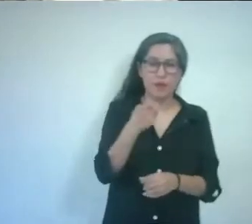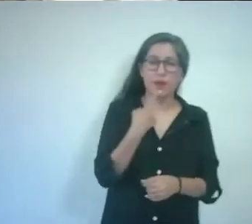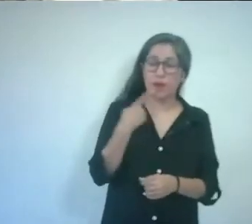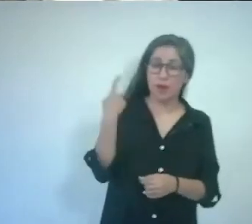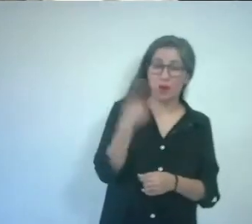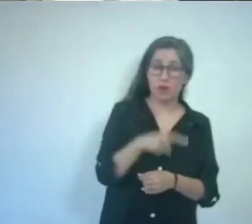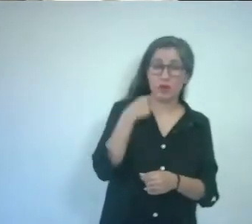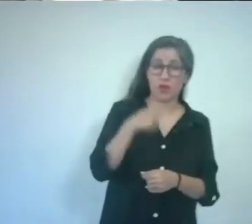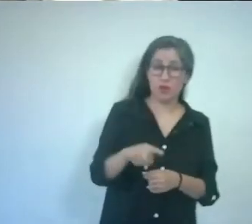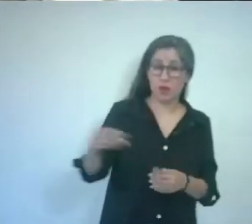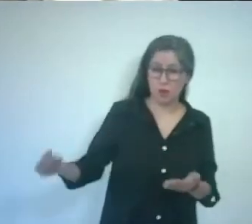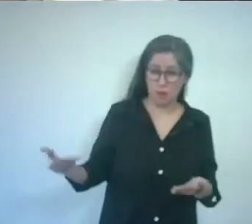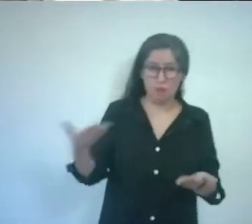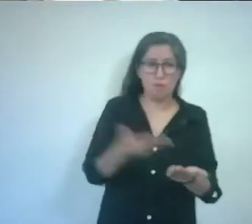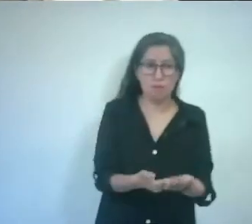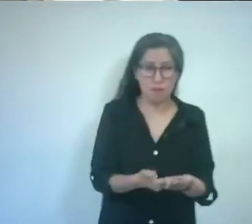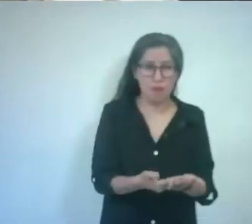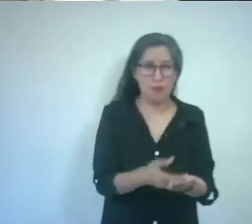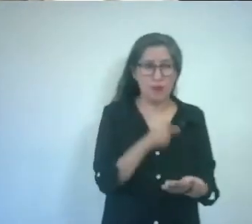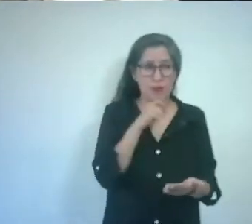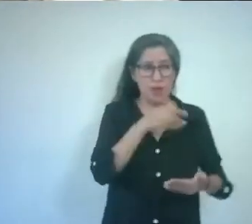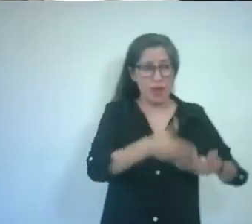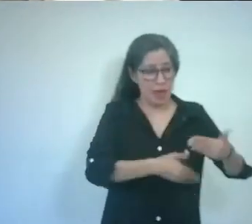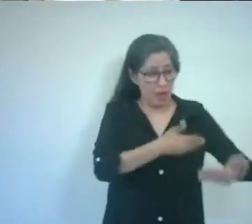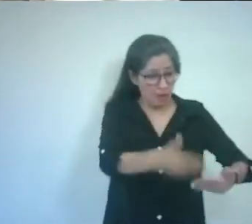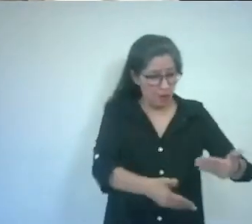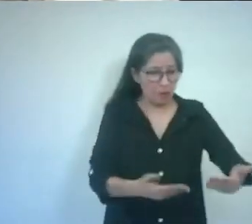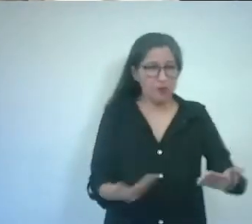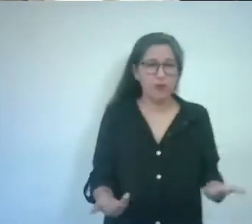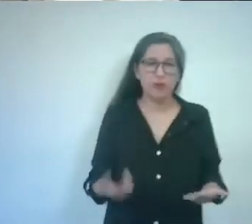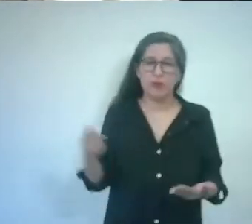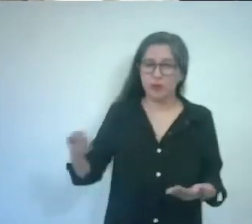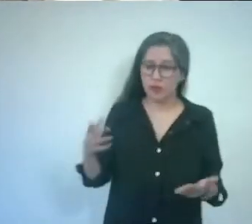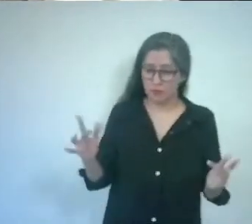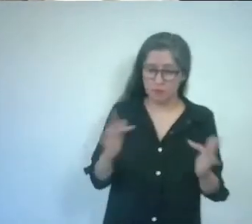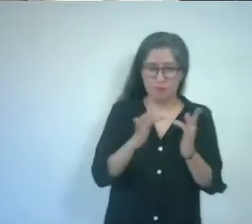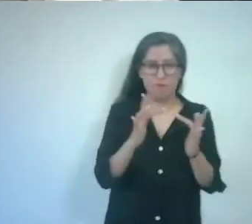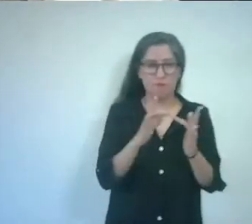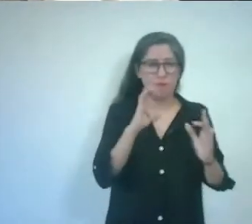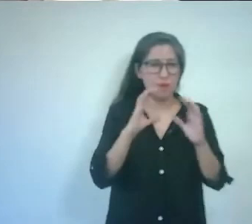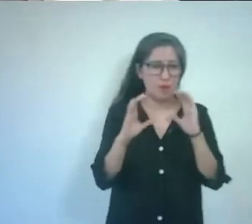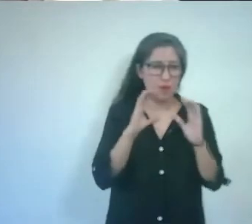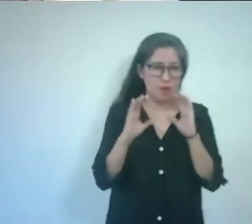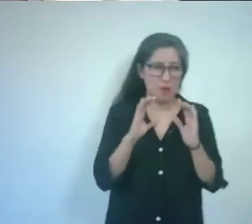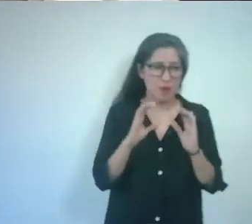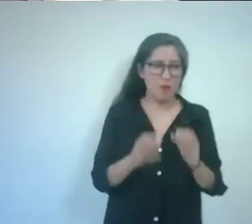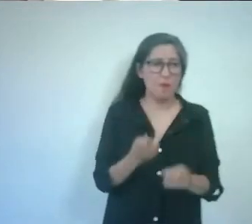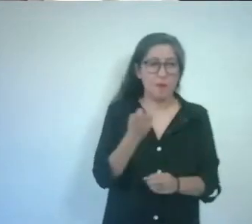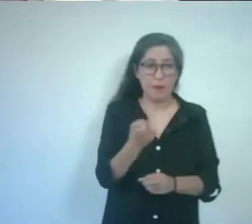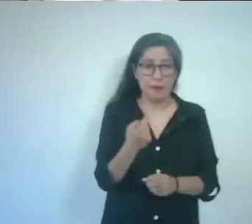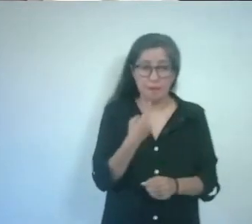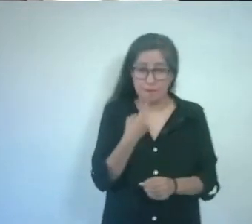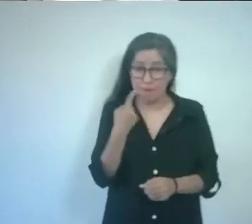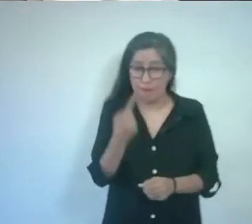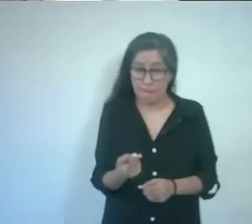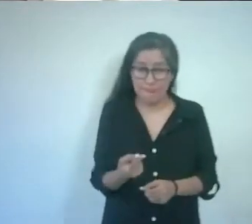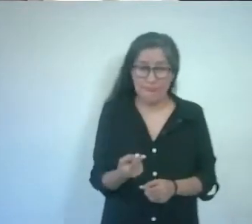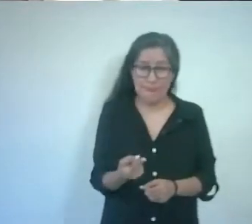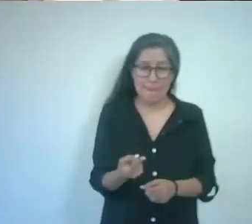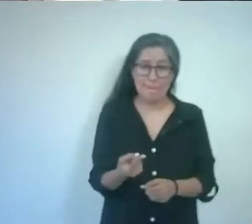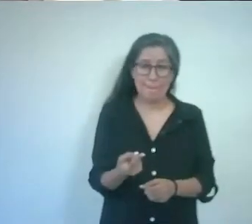esas inconformidades a través de los procedimientos, a través de los canales correctos. Y desde este comentario